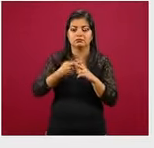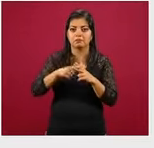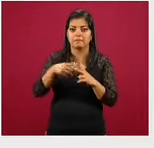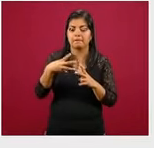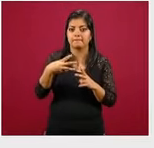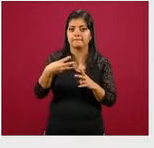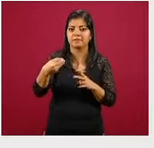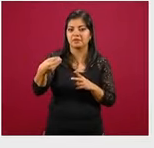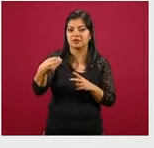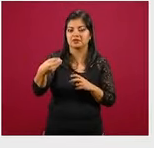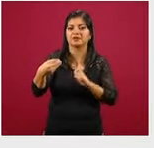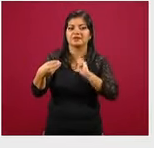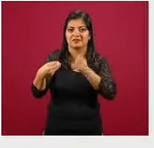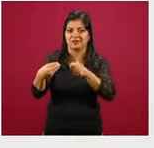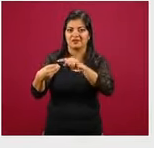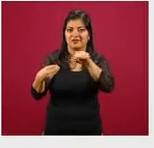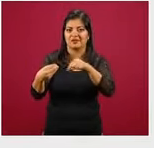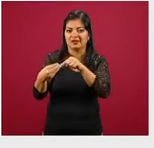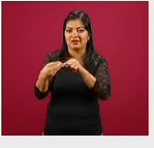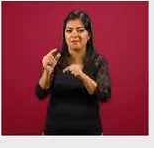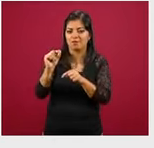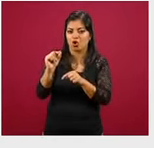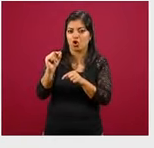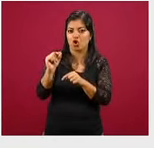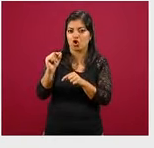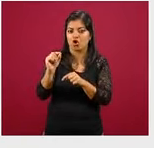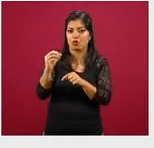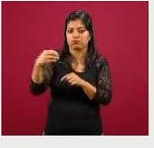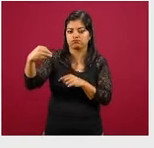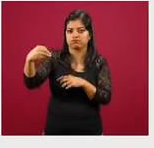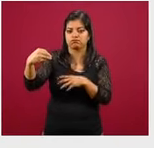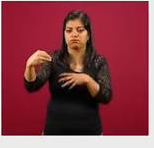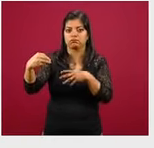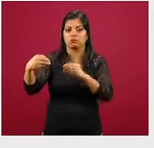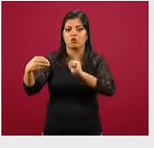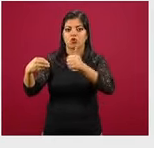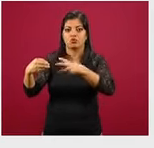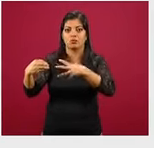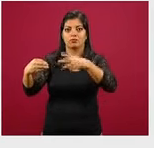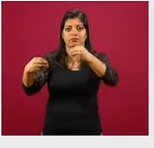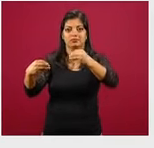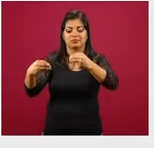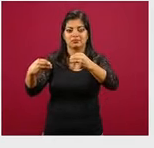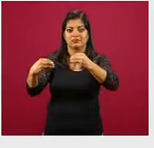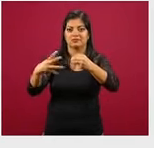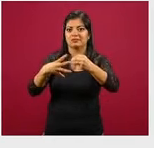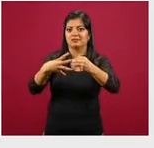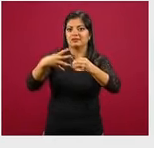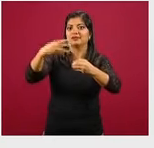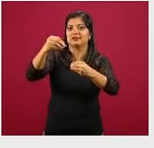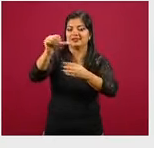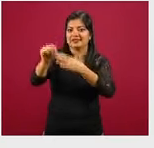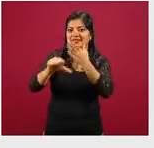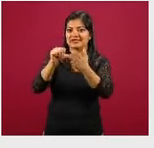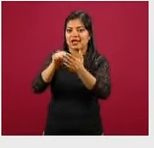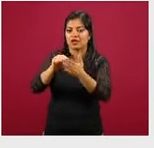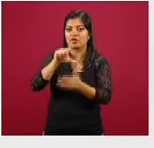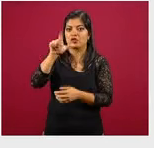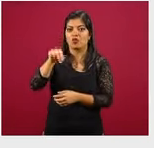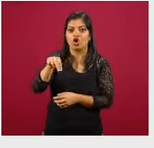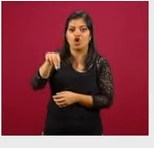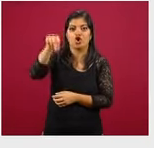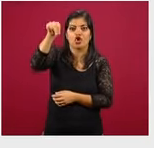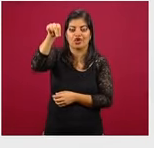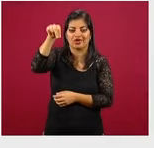transmisión prácticamente en la misma área, pero un poco más dispersa, empiezan ya a haber algunos municipios en el centro del estado, ya el norte empieza a dar